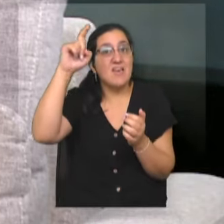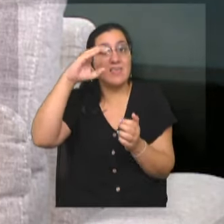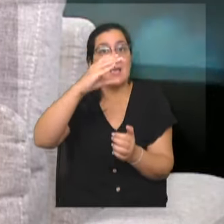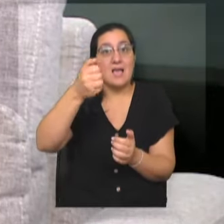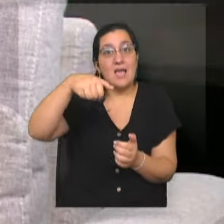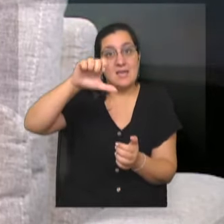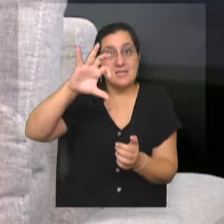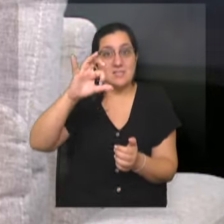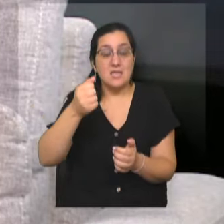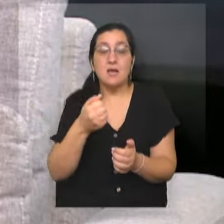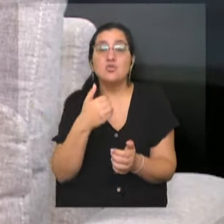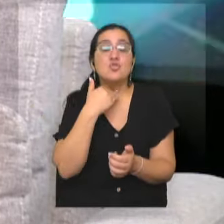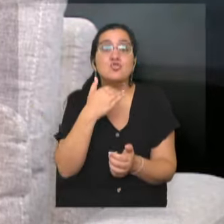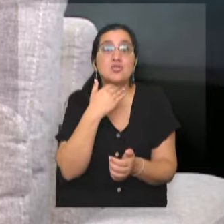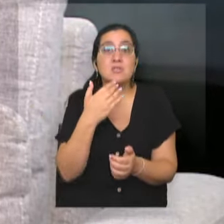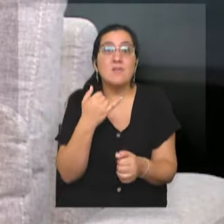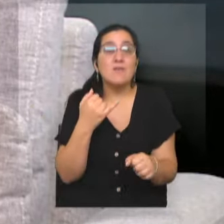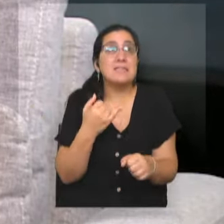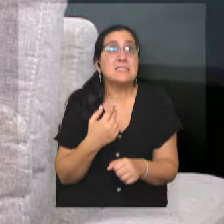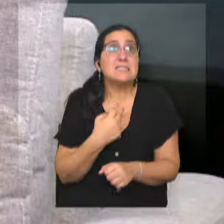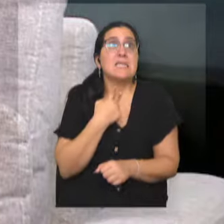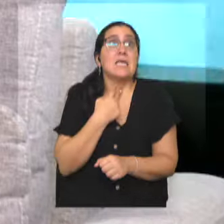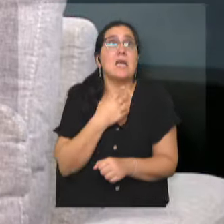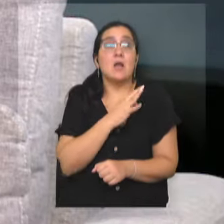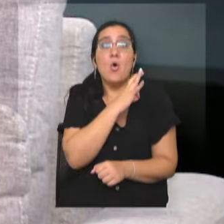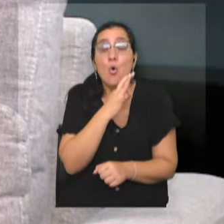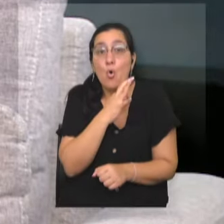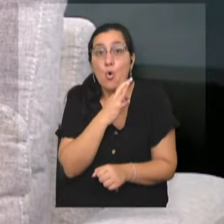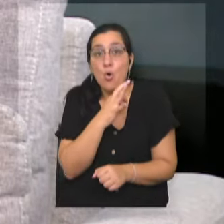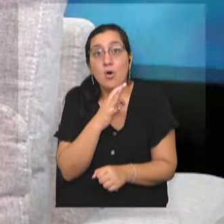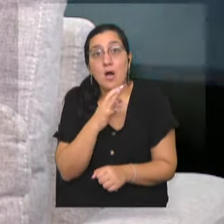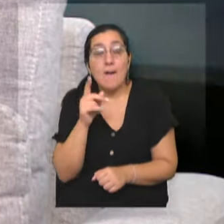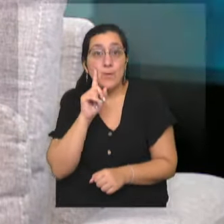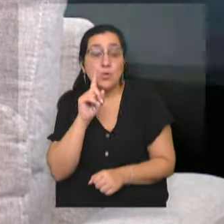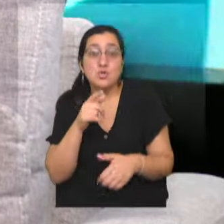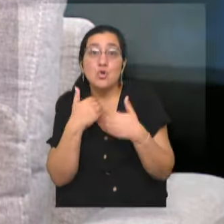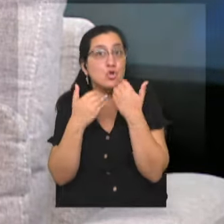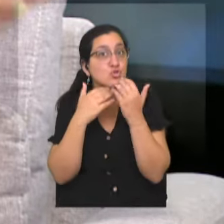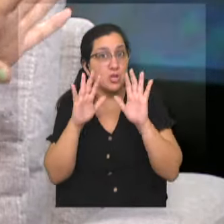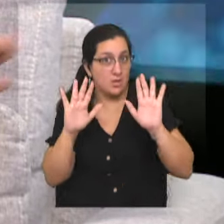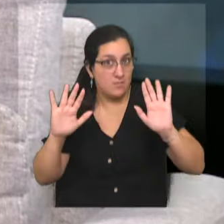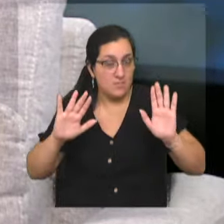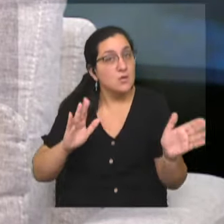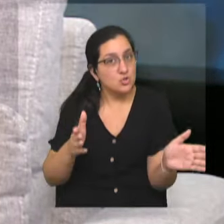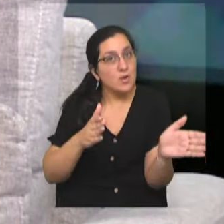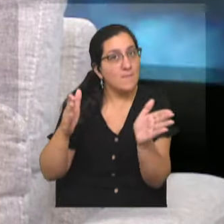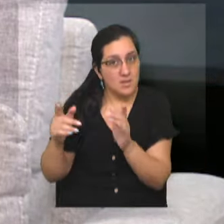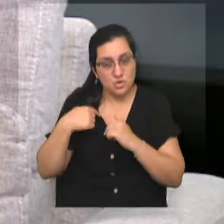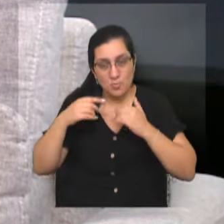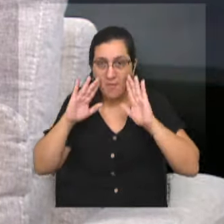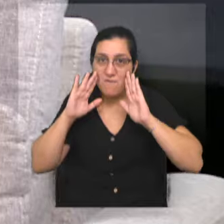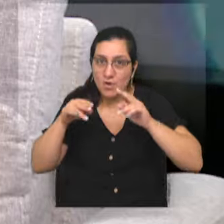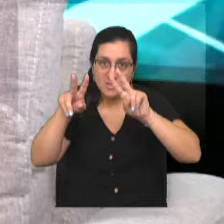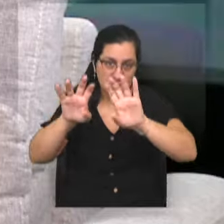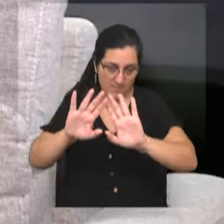no estaba ahí, no hablé con él. Entonces no voy a decir si él lo hizo a propósito o no, que es un poco el debate que hay. Eso lo voy a correr de lado, no es mi foco.